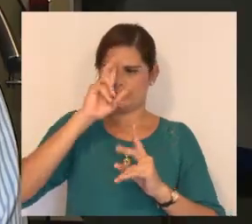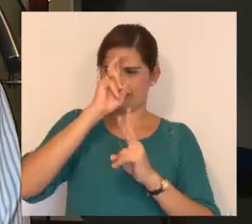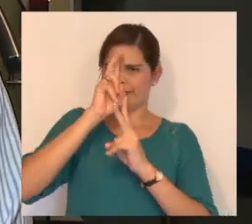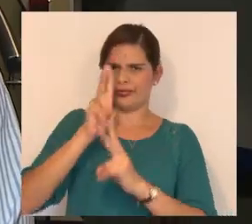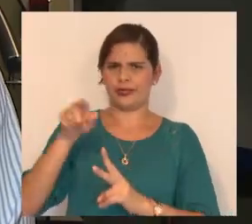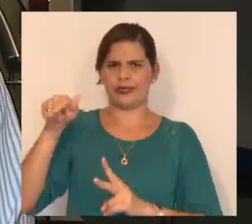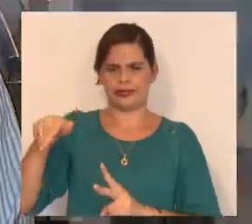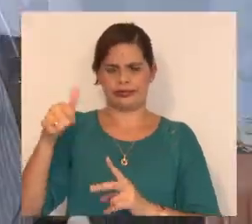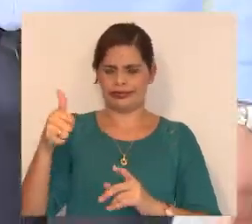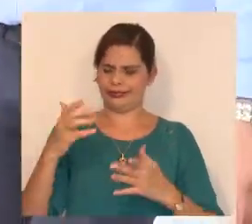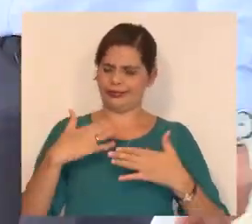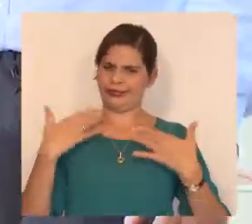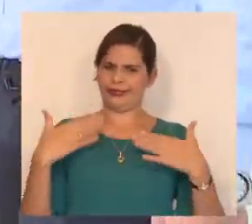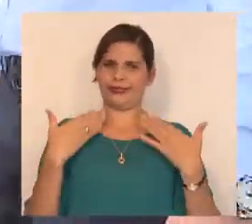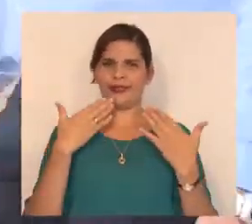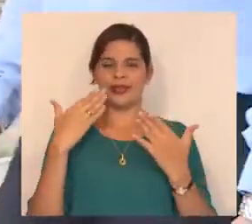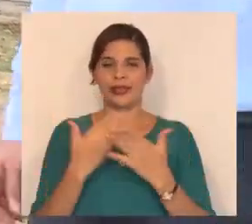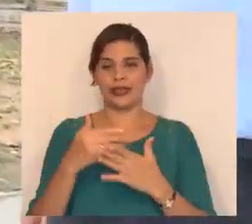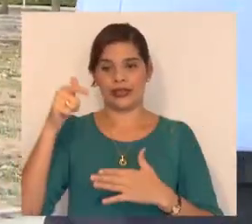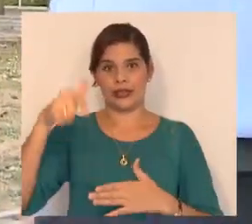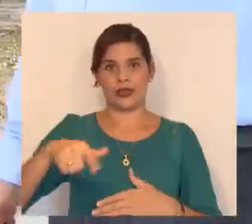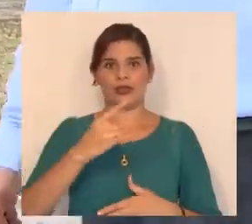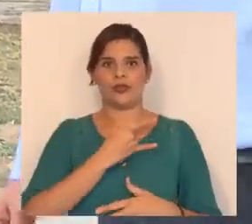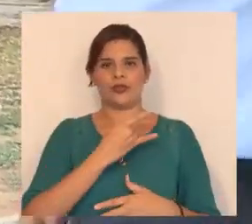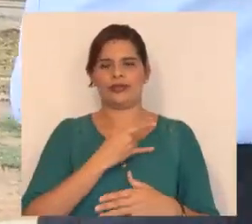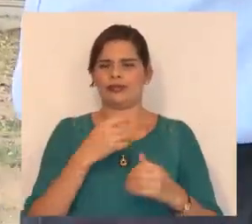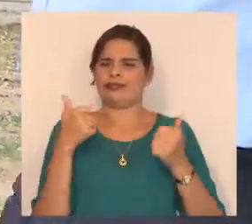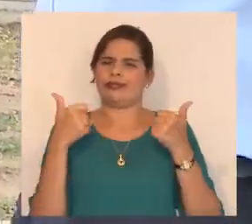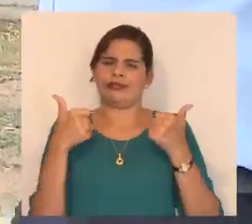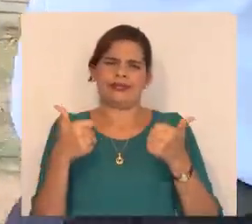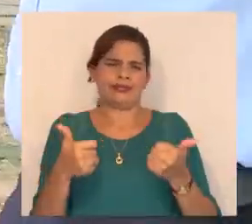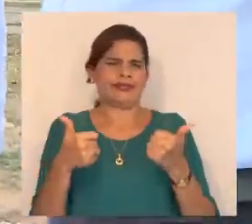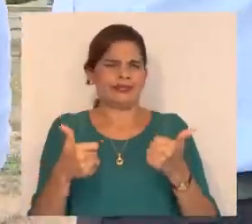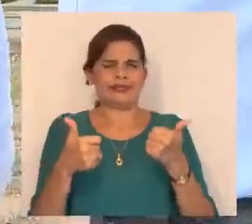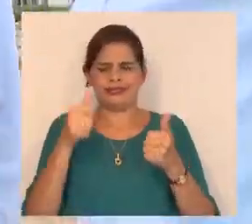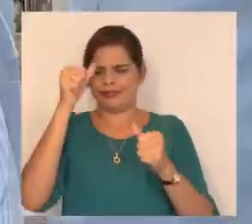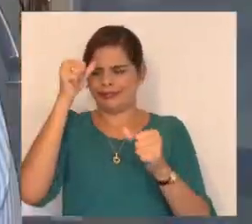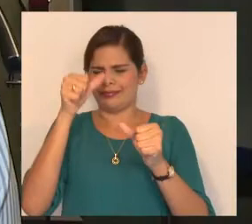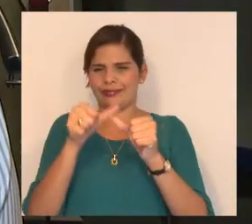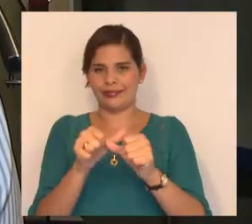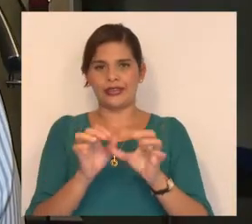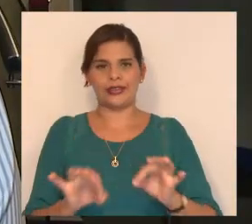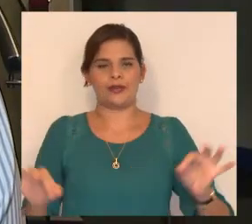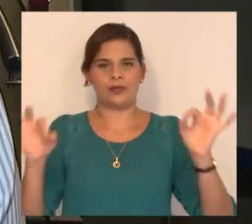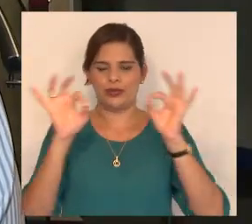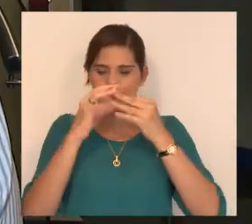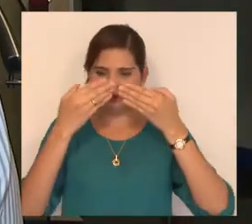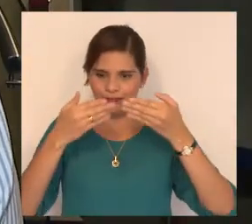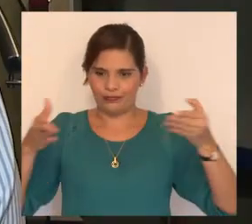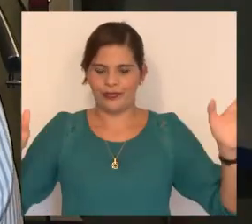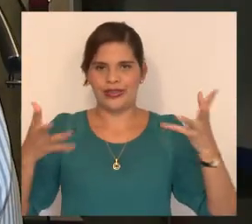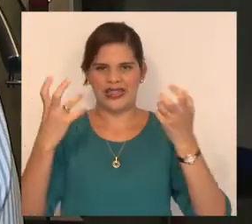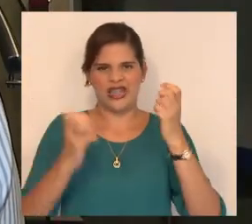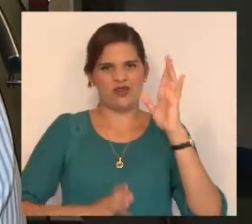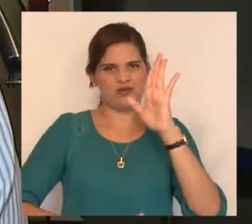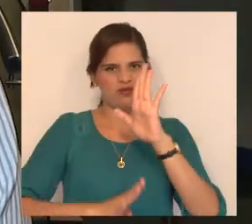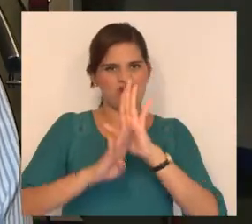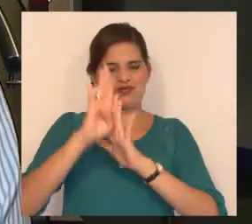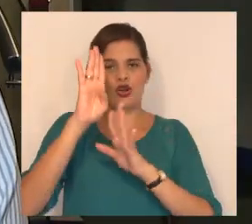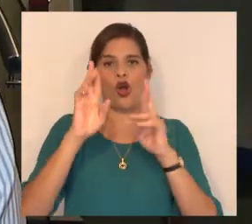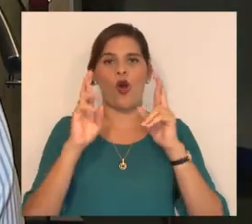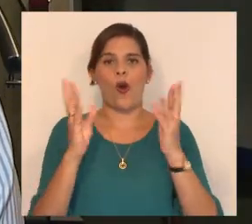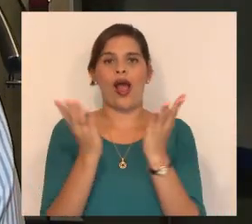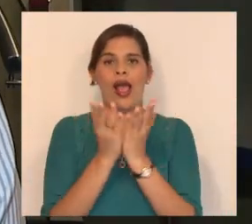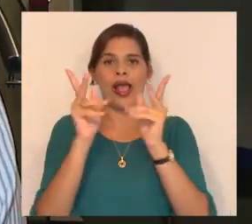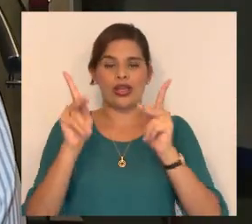posicionando la universidad en el ámbito académico nacional. Es histórico para la universidad, por supuesto, Y bueno, la intención es que esto nos